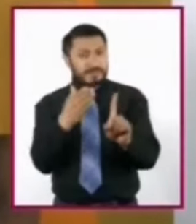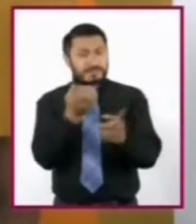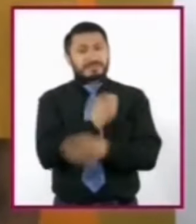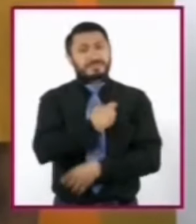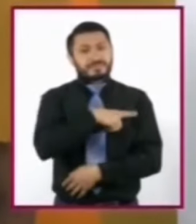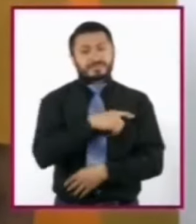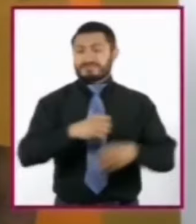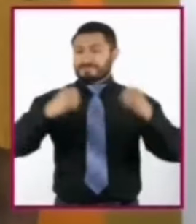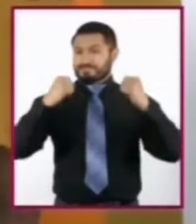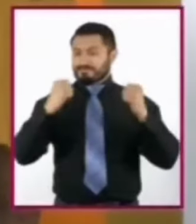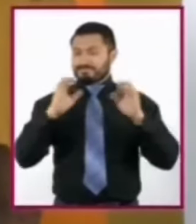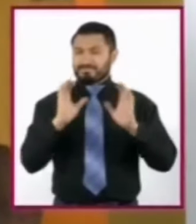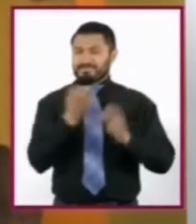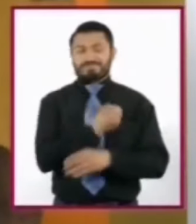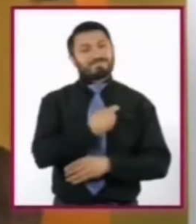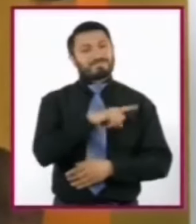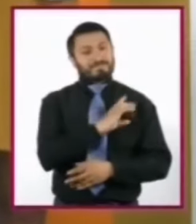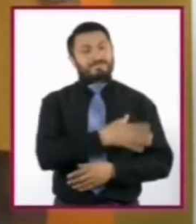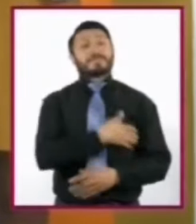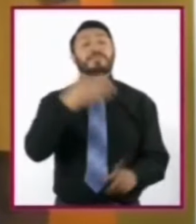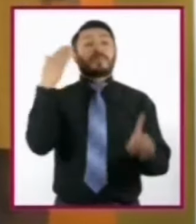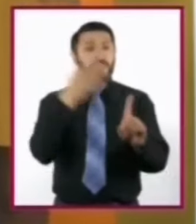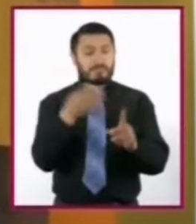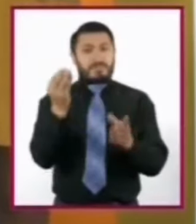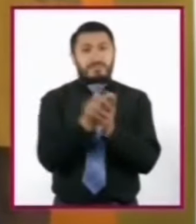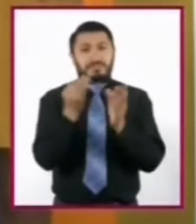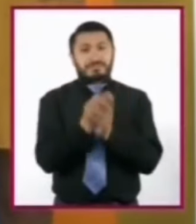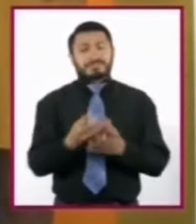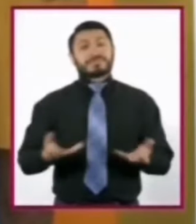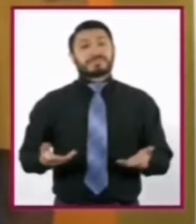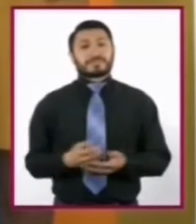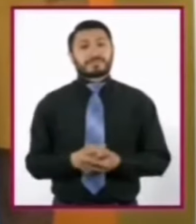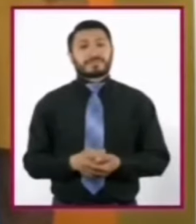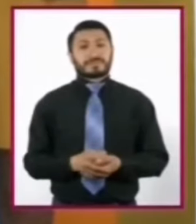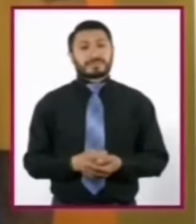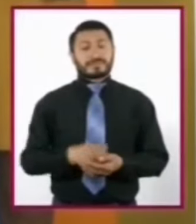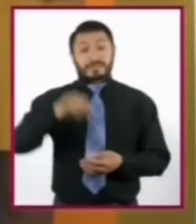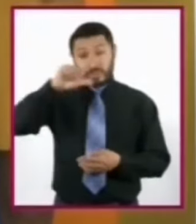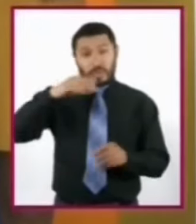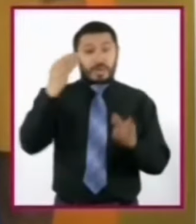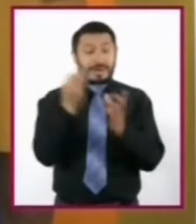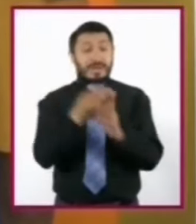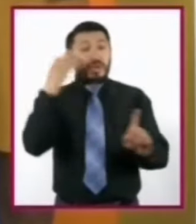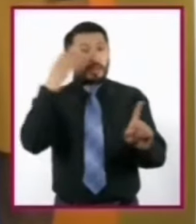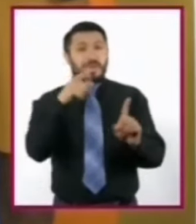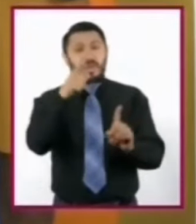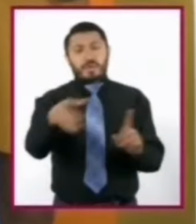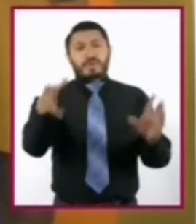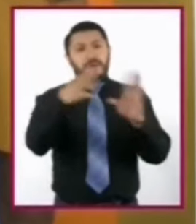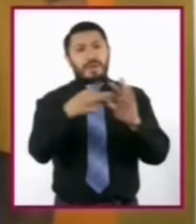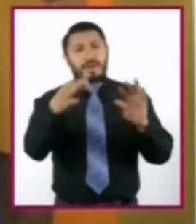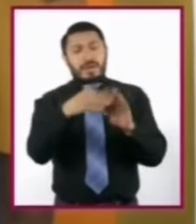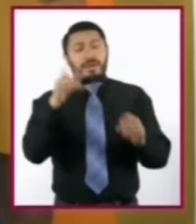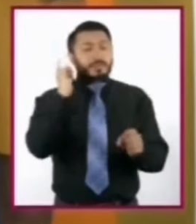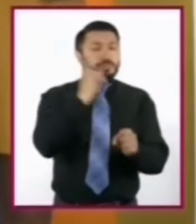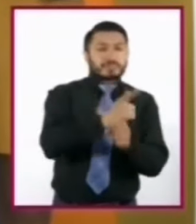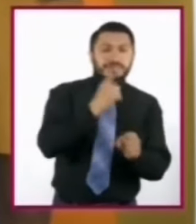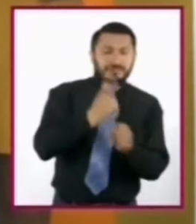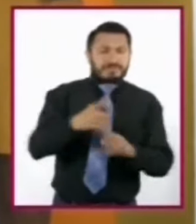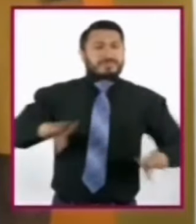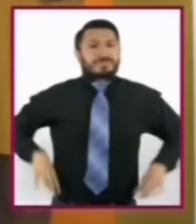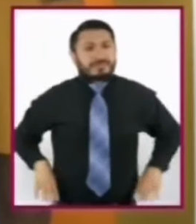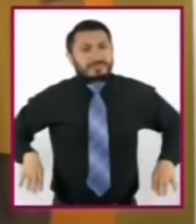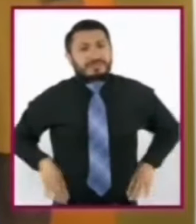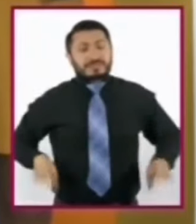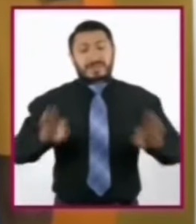y fuertes. El propósito de esta sesión es que ustedes puedan describir y reconocer las características del